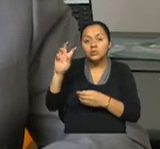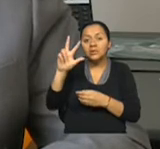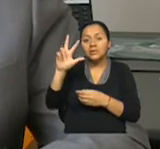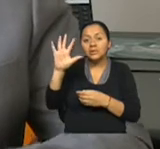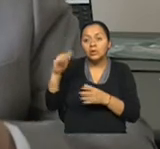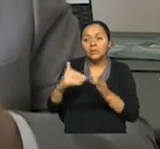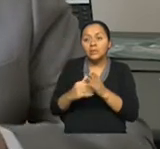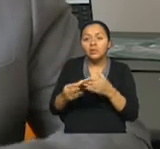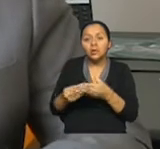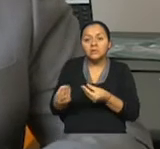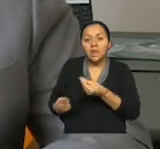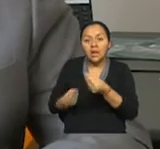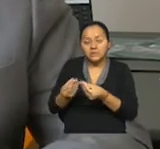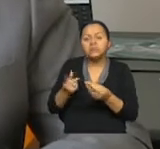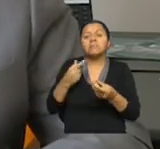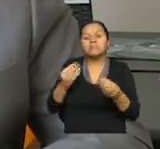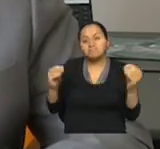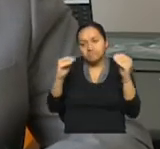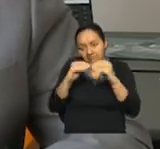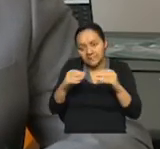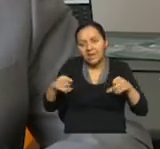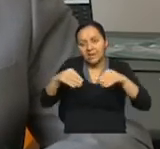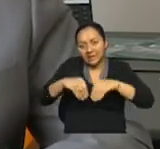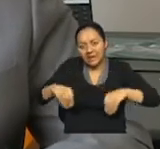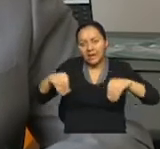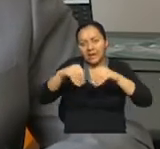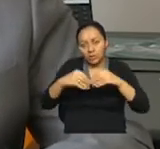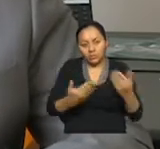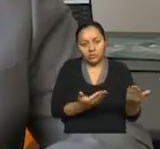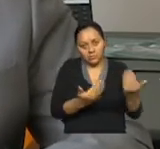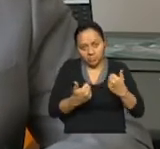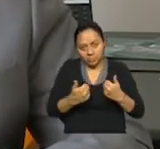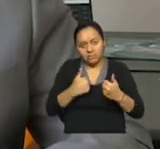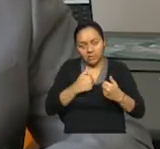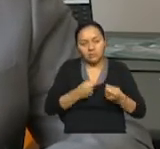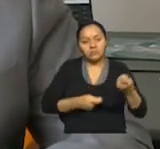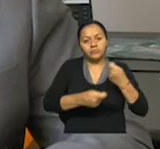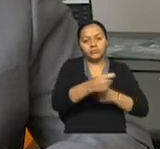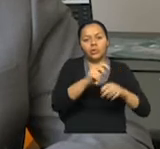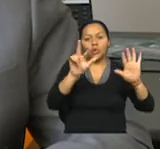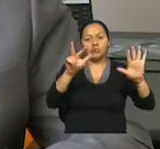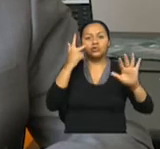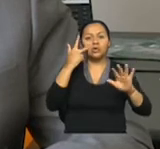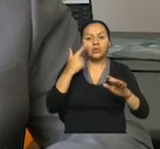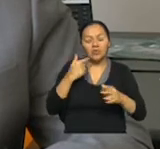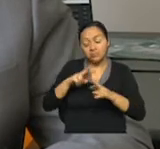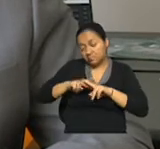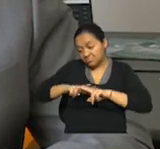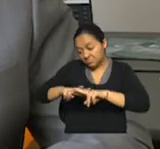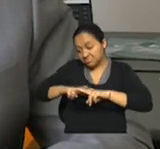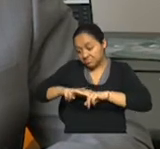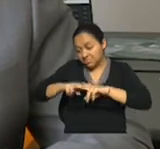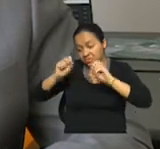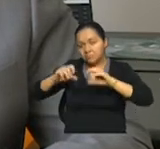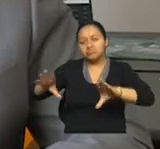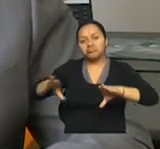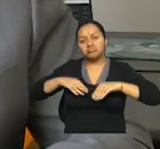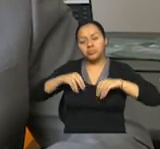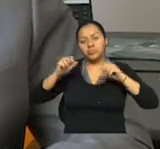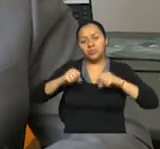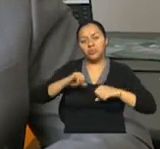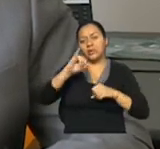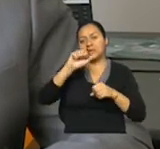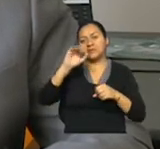$1,435,000 que se pagará pues con algún otro terreno. Hay un término de 8 días para que pueda escogerlo, en este caso el